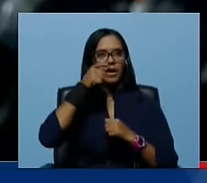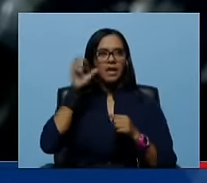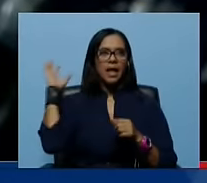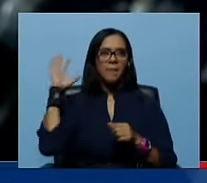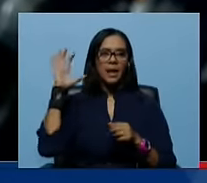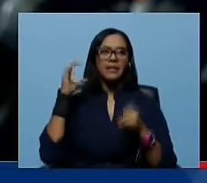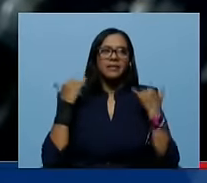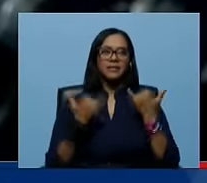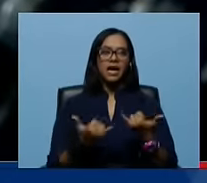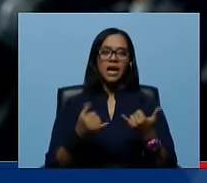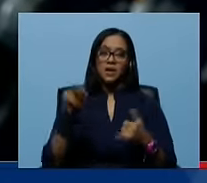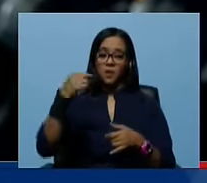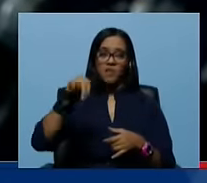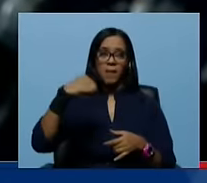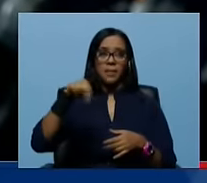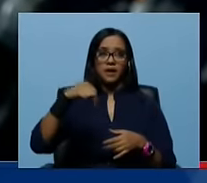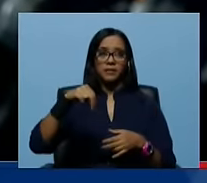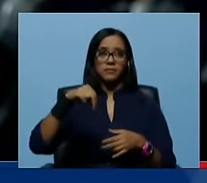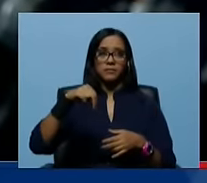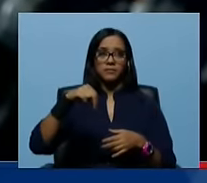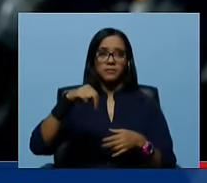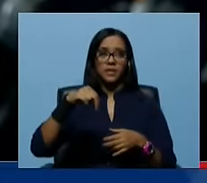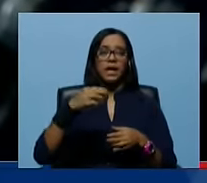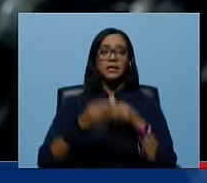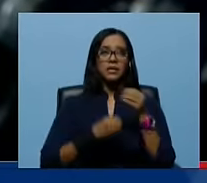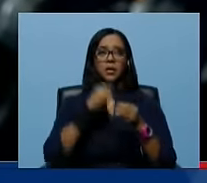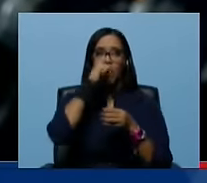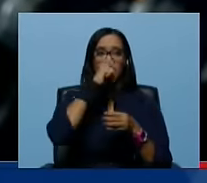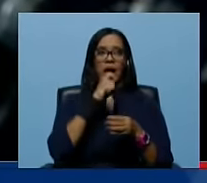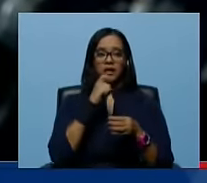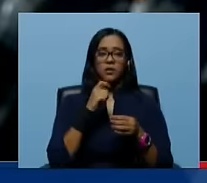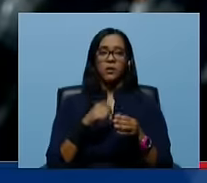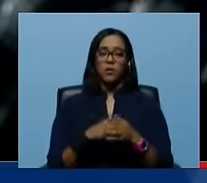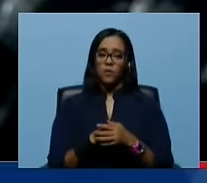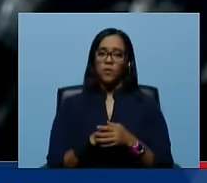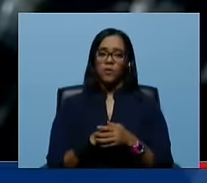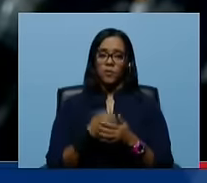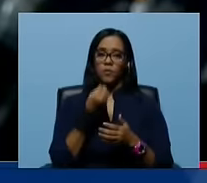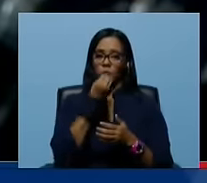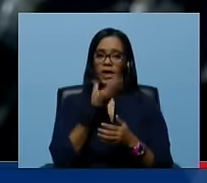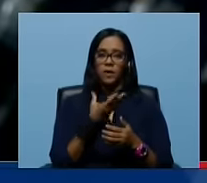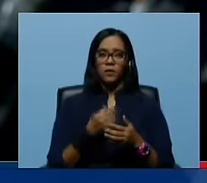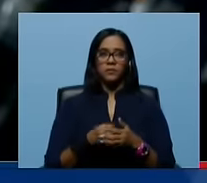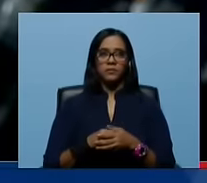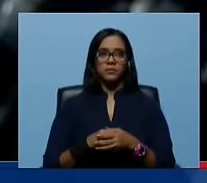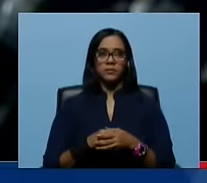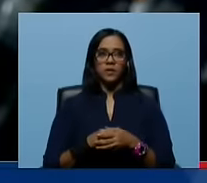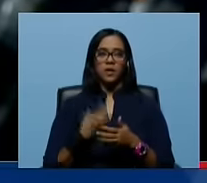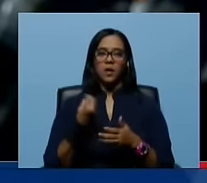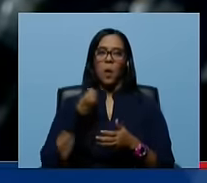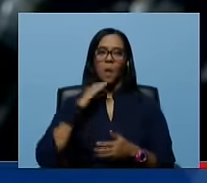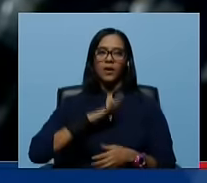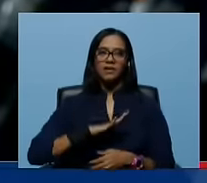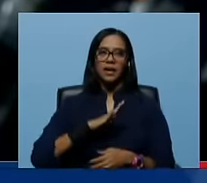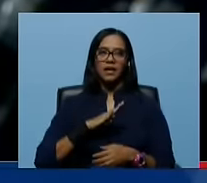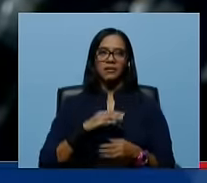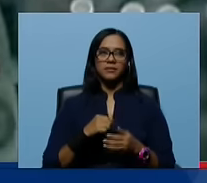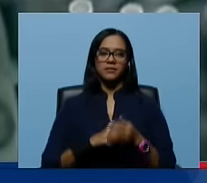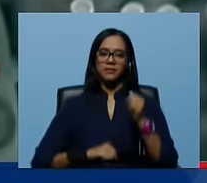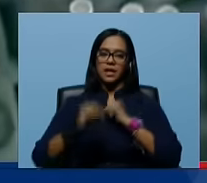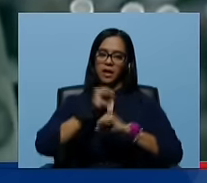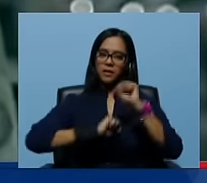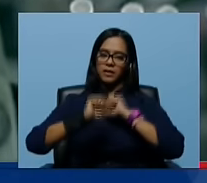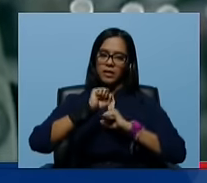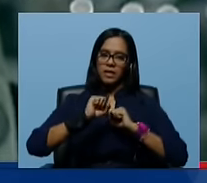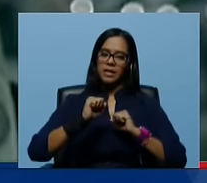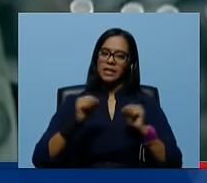país ya en noviembre? Ha sido un año venturoso, un año bueno. ¿Cómo está la ofensiva